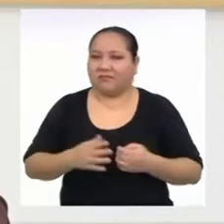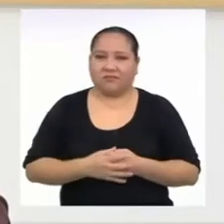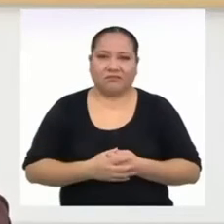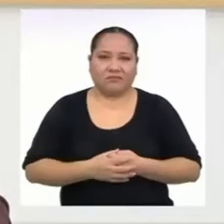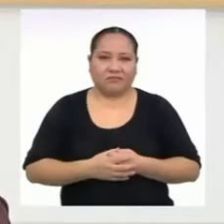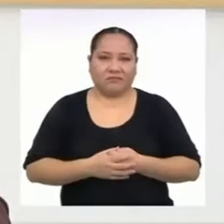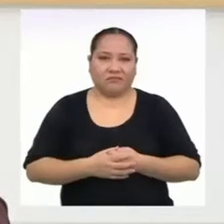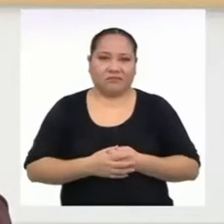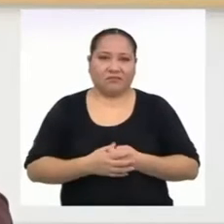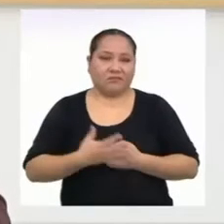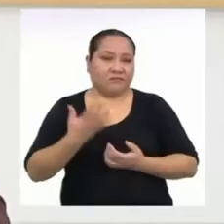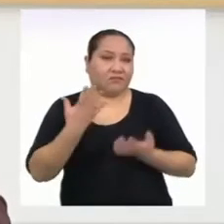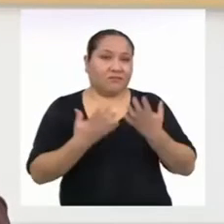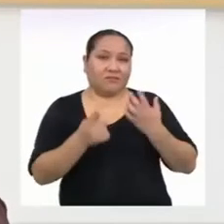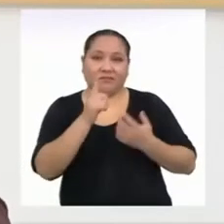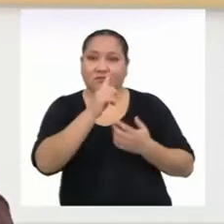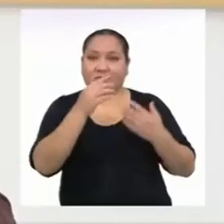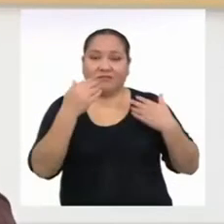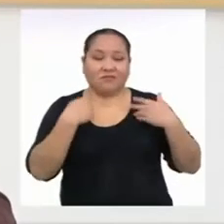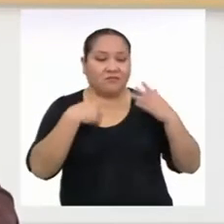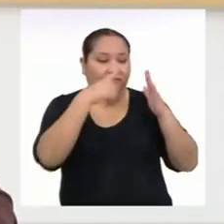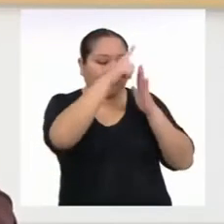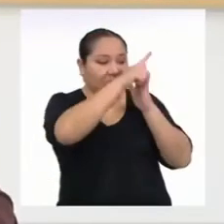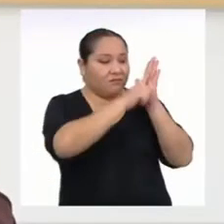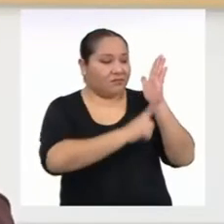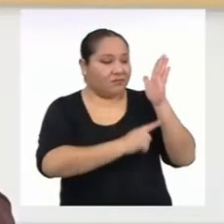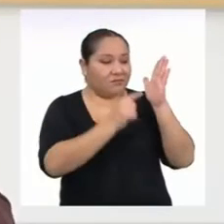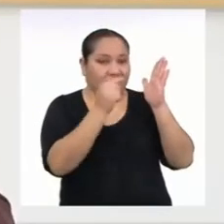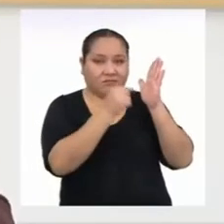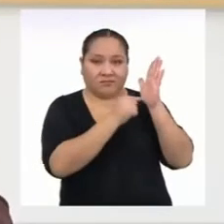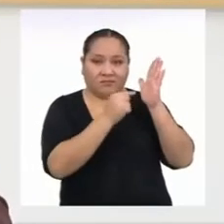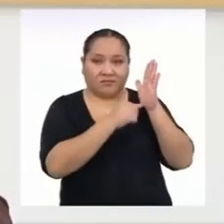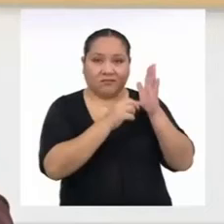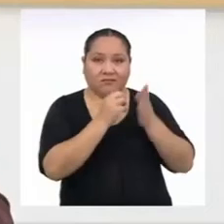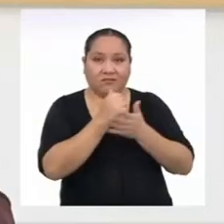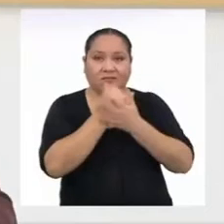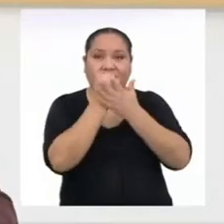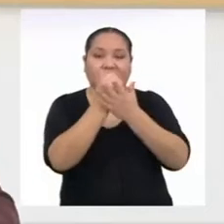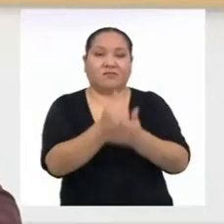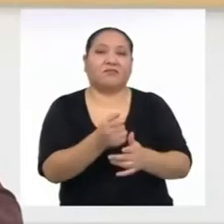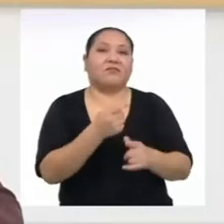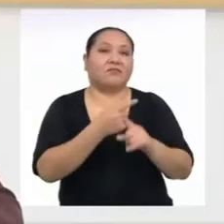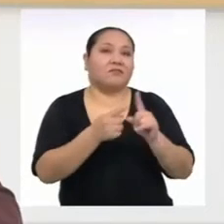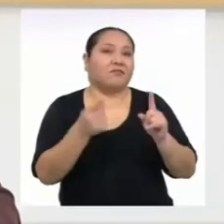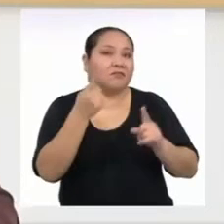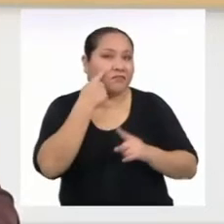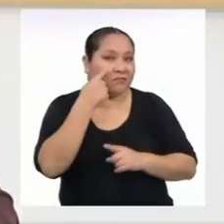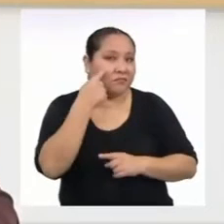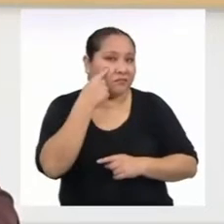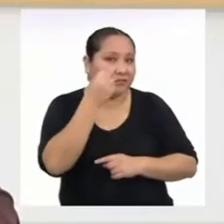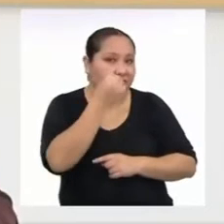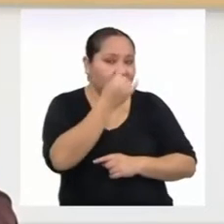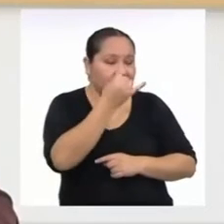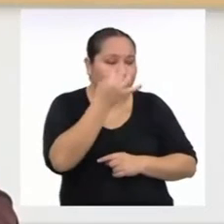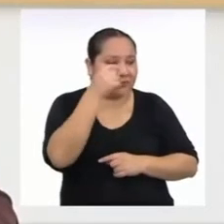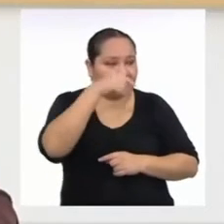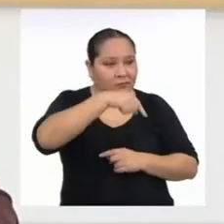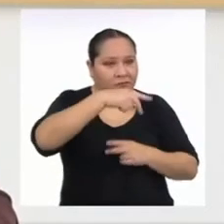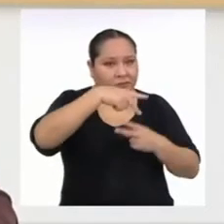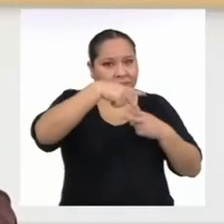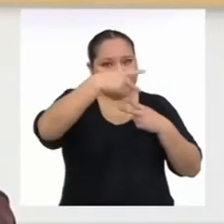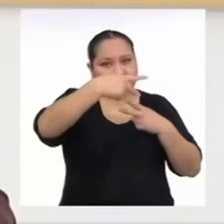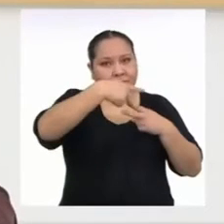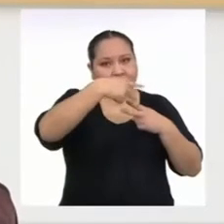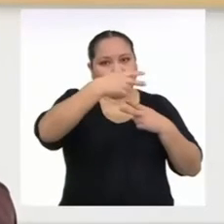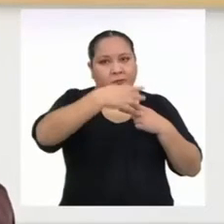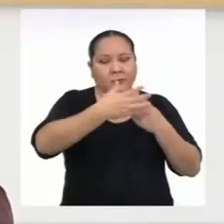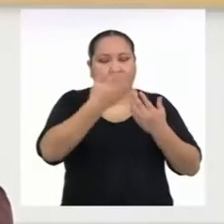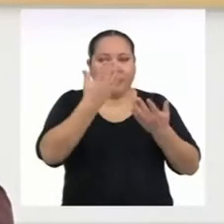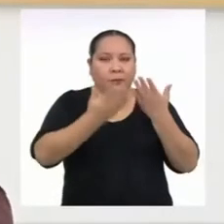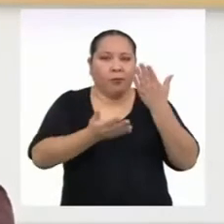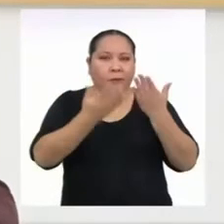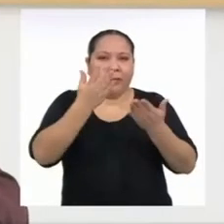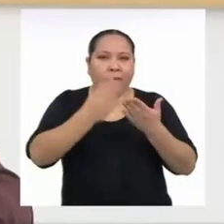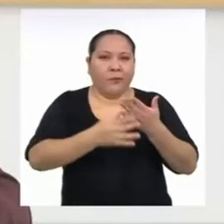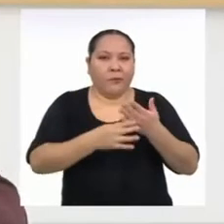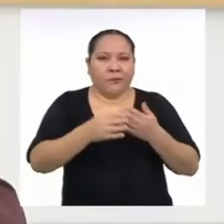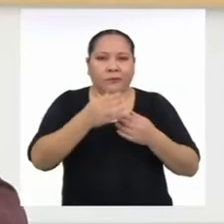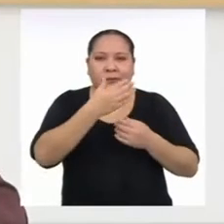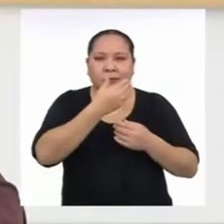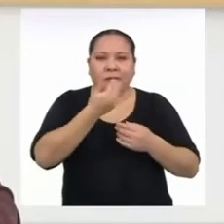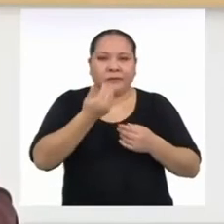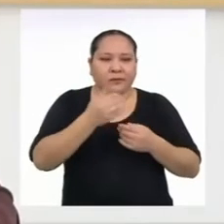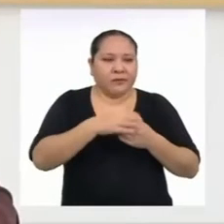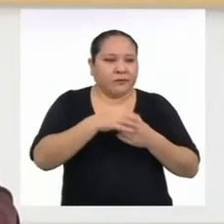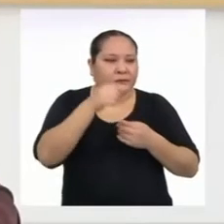ya que no cuentas con una lista que te sea útil, pero conoces a alguno de tus vecinos, quizás te convenga hacer un muestreo